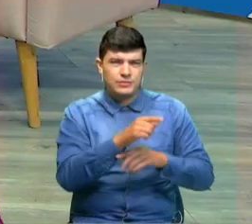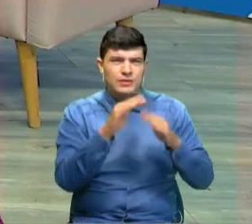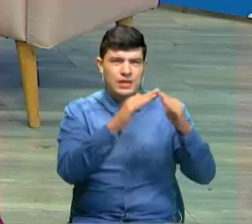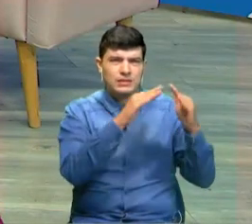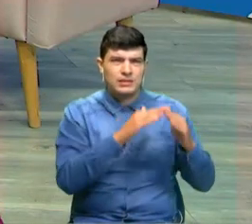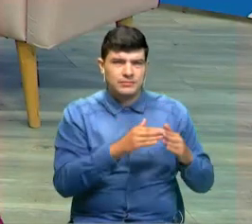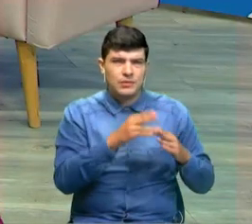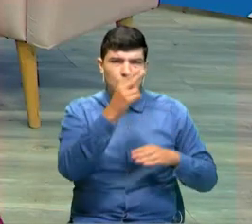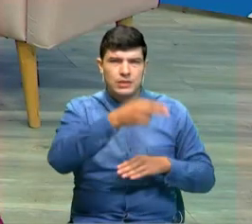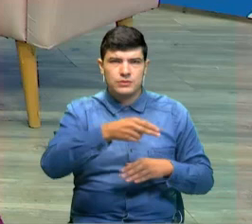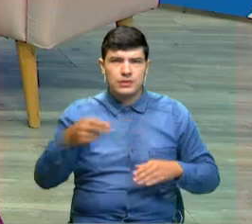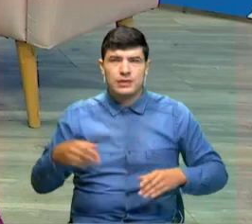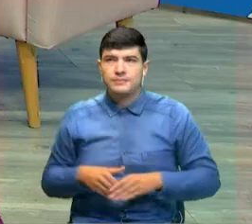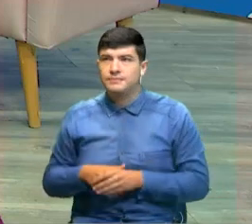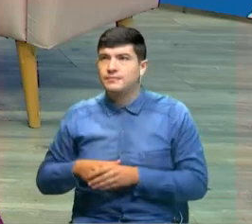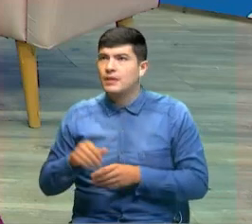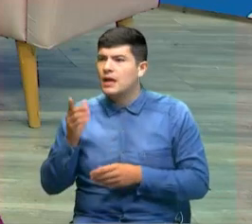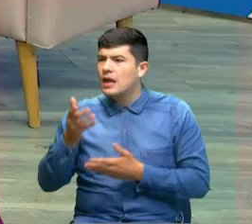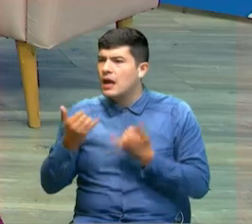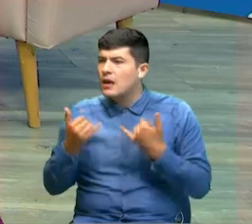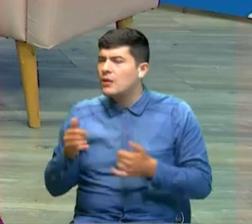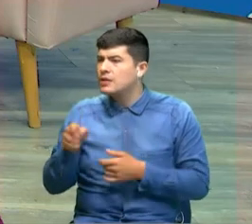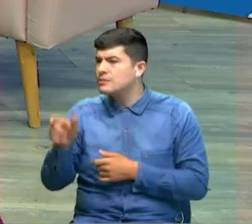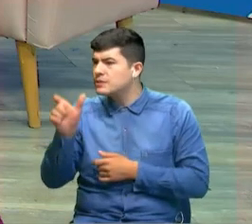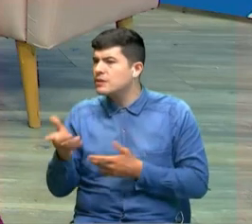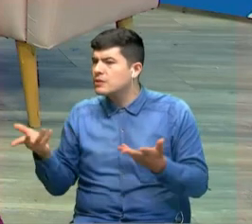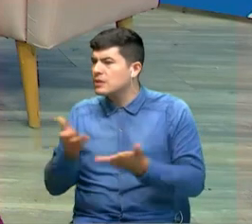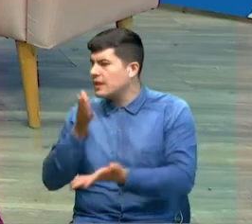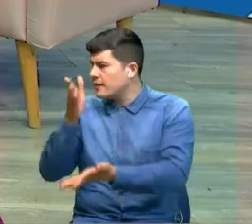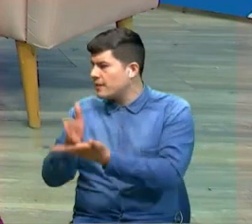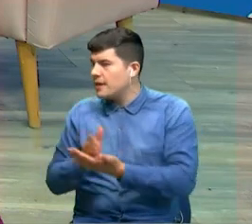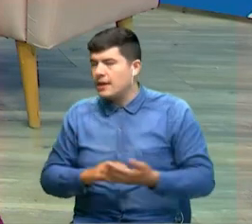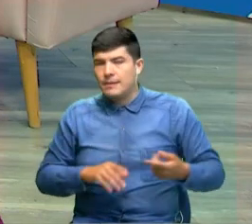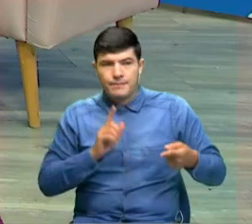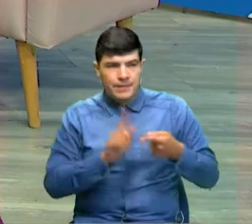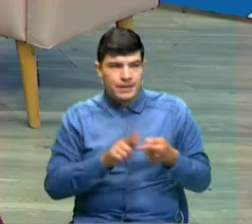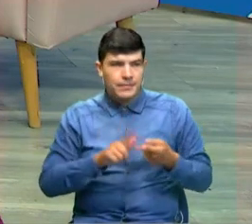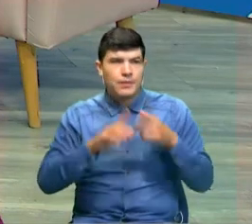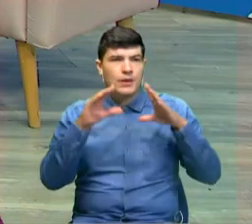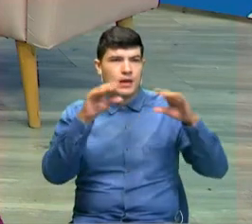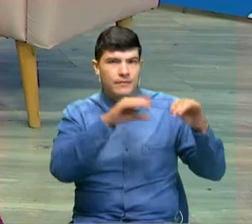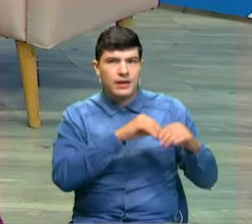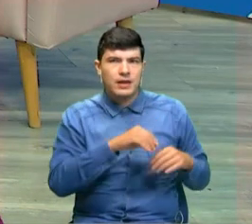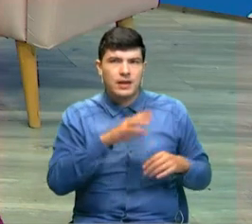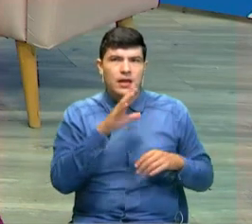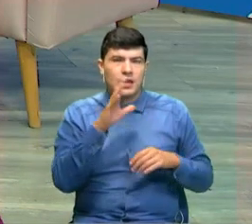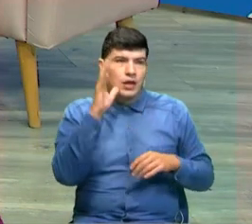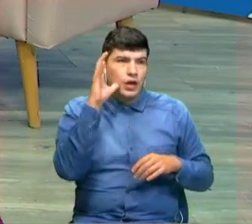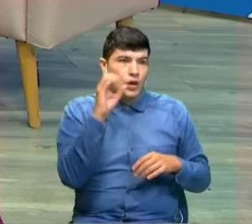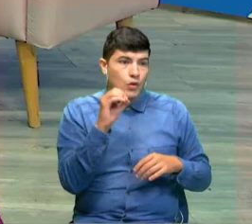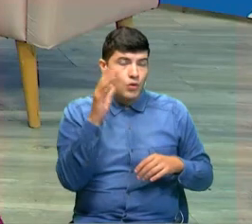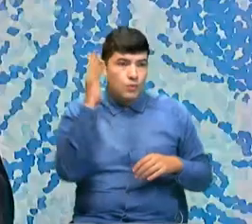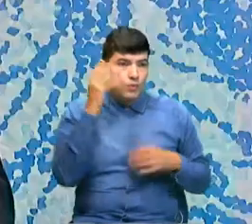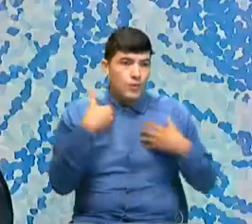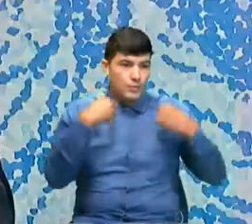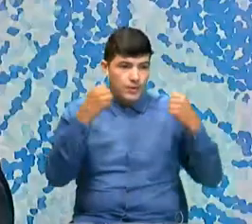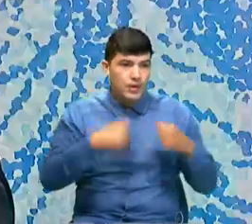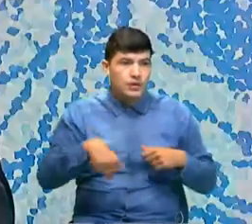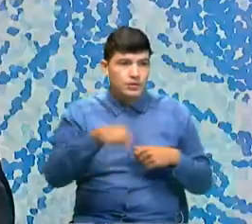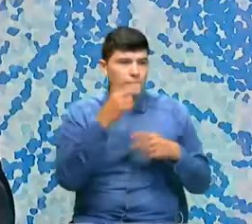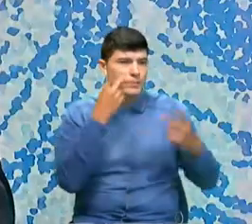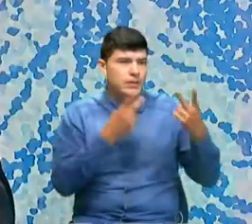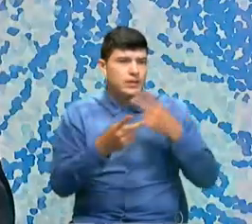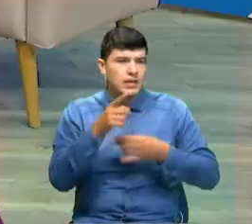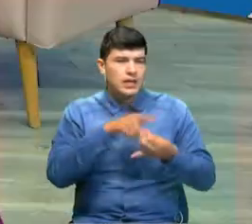que ir entonces el caballero abogado en esta situación? El primer paso, hablar con la copropiedad y citar, en caso, al comité de